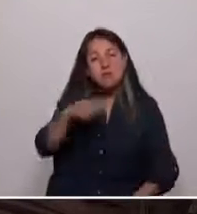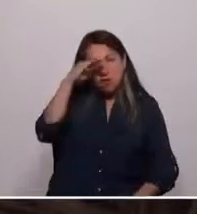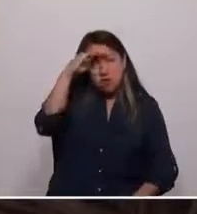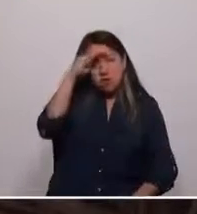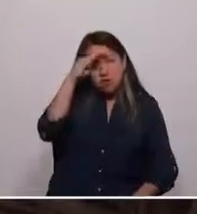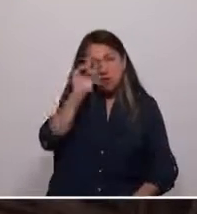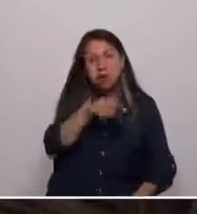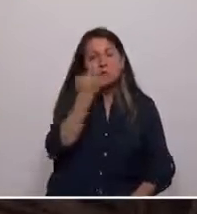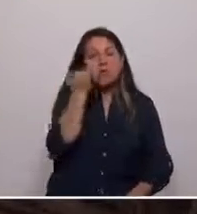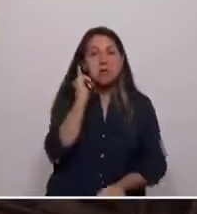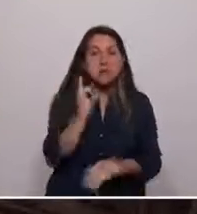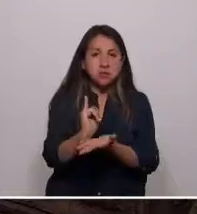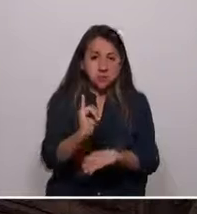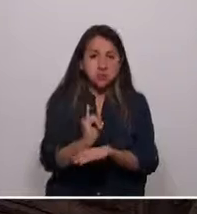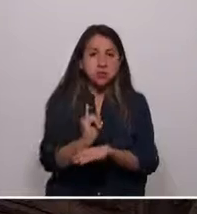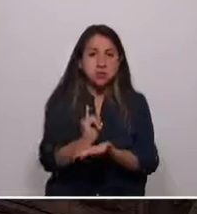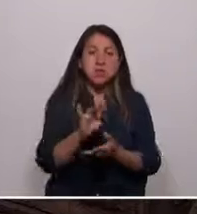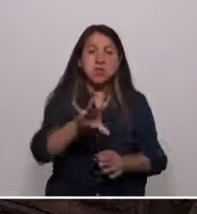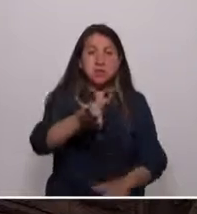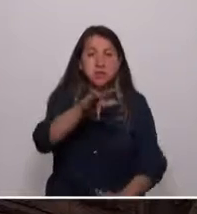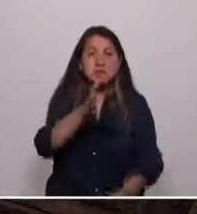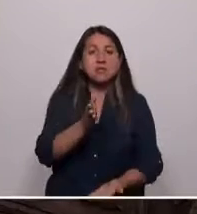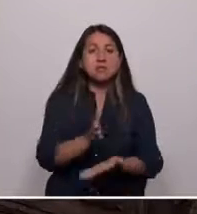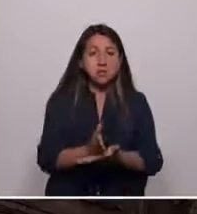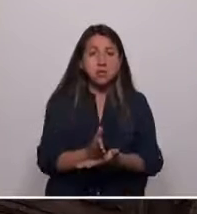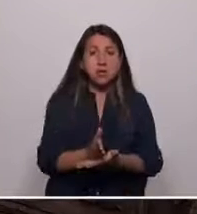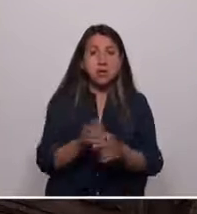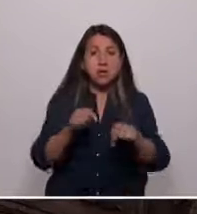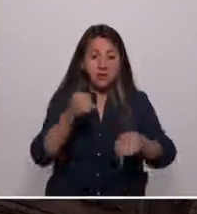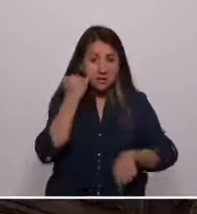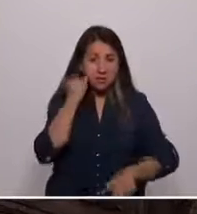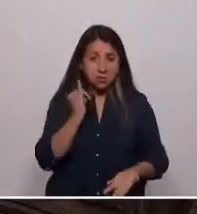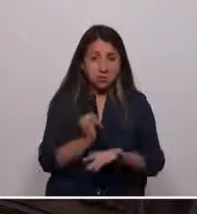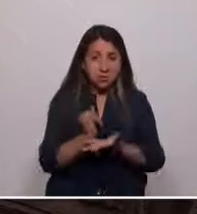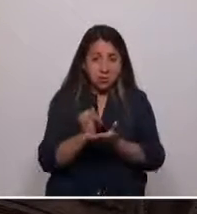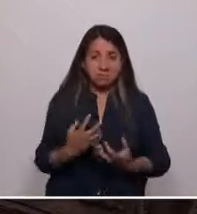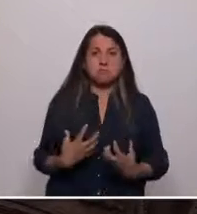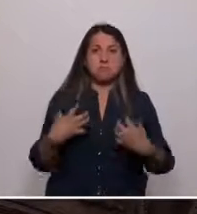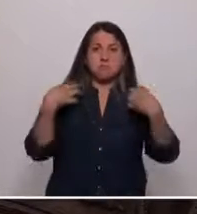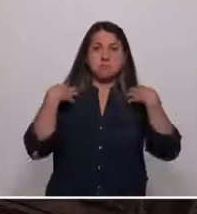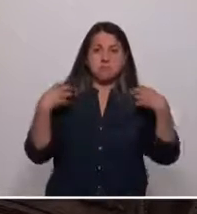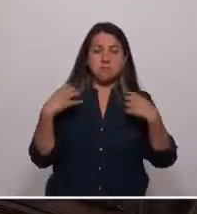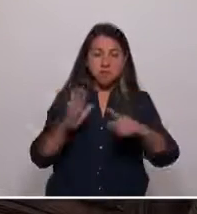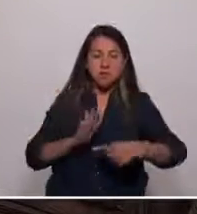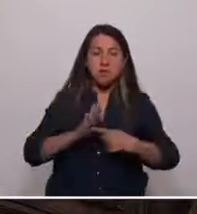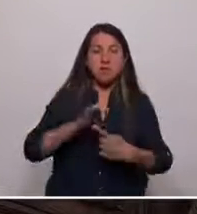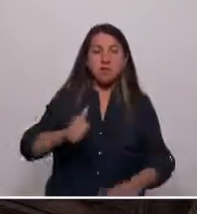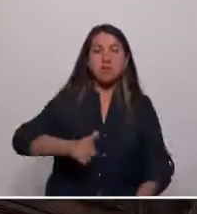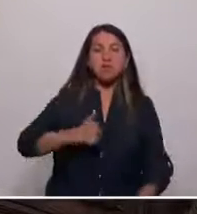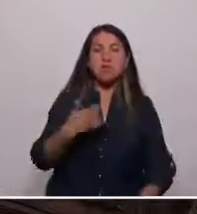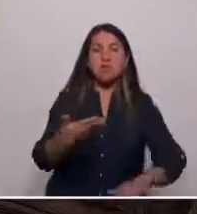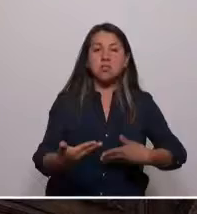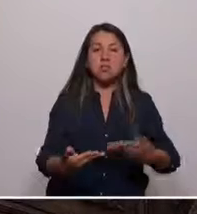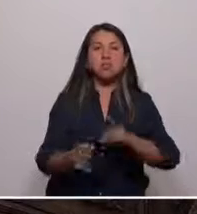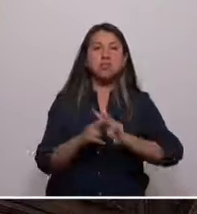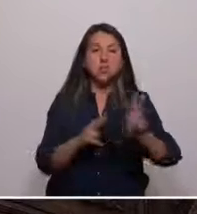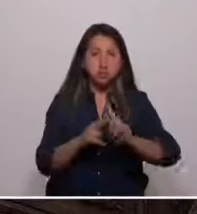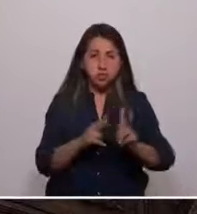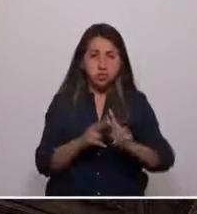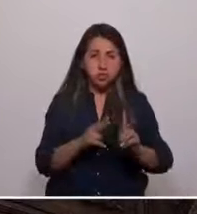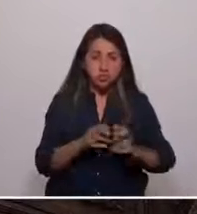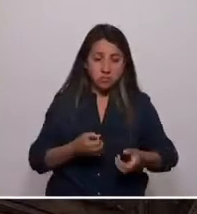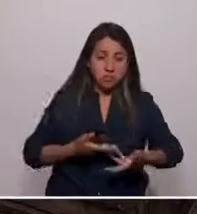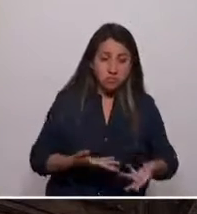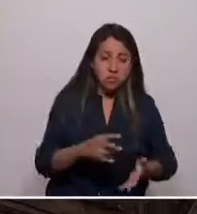nuestras instituciones y que las decisiones que estas instituciones tomen reflejen la voluntad y den soluciones en la práctica a